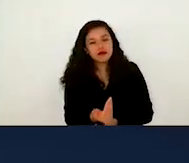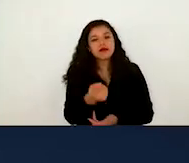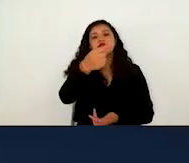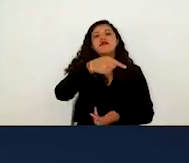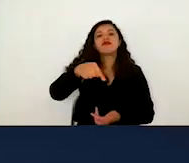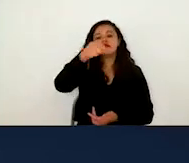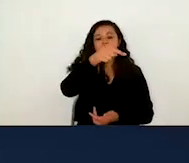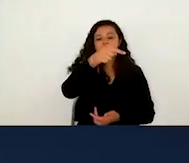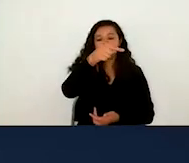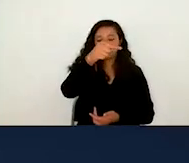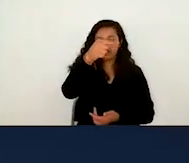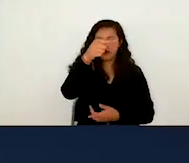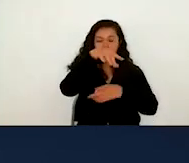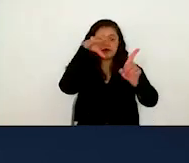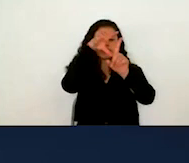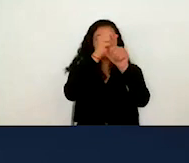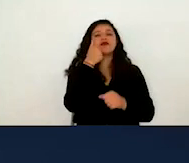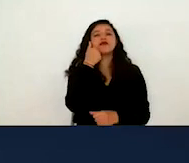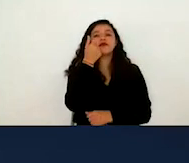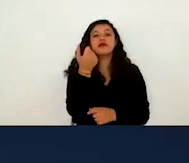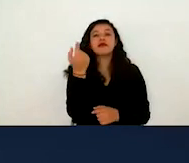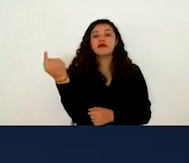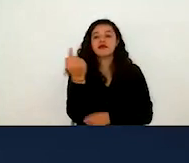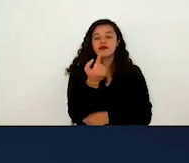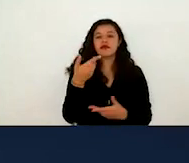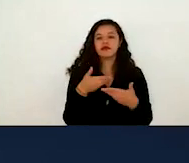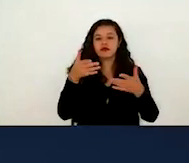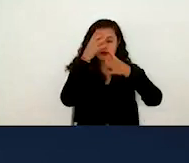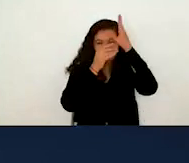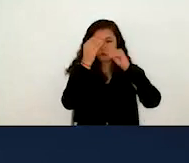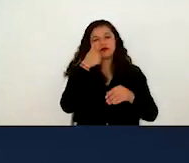quieren alcanzar en este curso